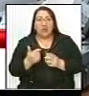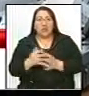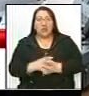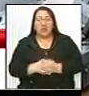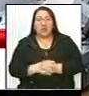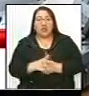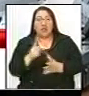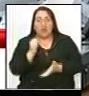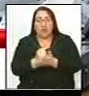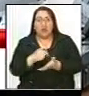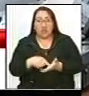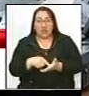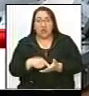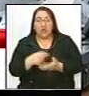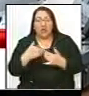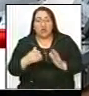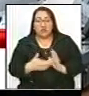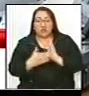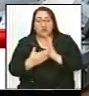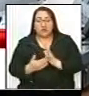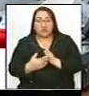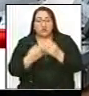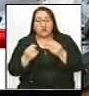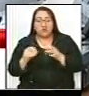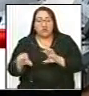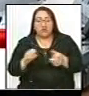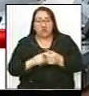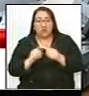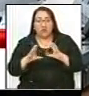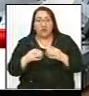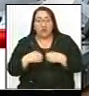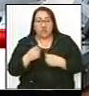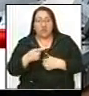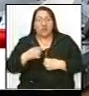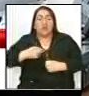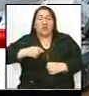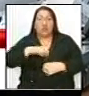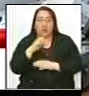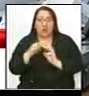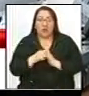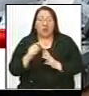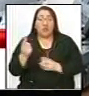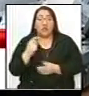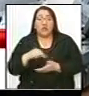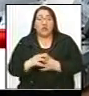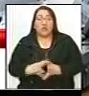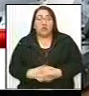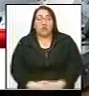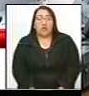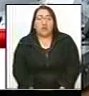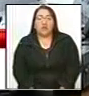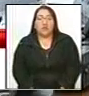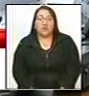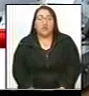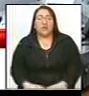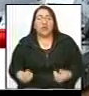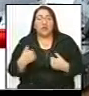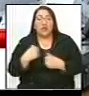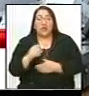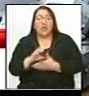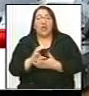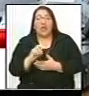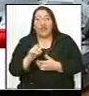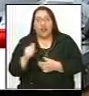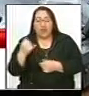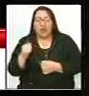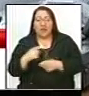de aprobación, lo que se contemplaba y cómo se contempla la viabilidad de un proyecto, que no solamente contiene el tema de carreteras, también